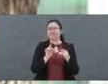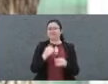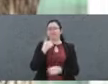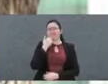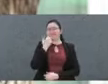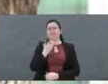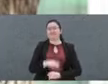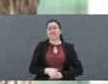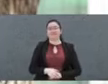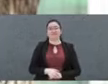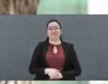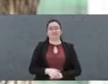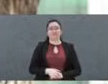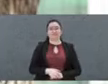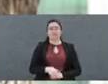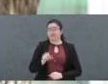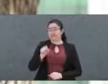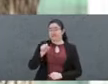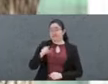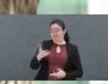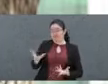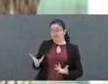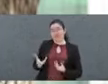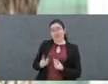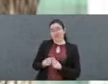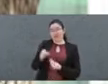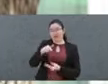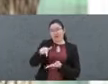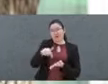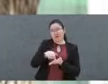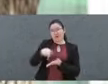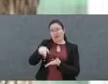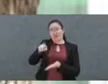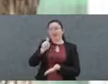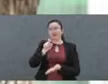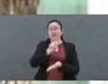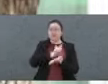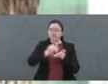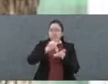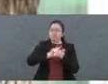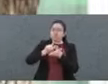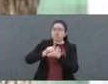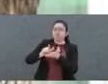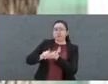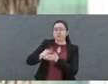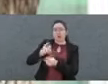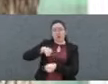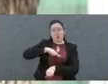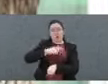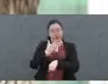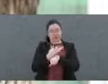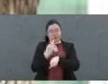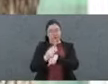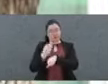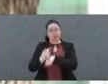simultáneamente con la reconstrucción, rehabilitación de esta planta potabilizadora Ciudad Deportiva número